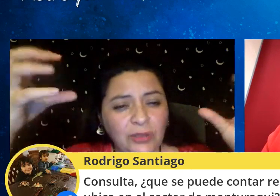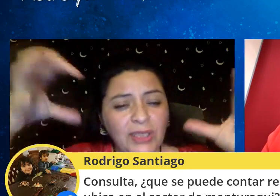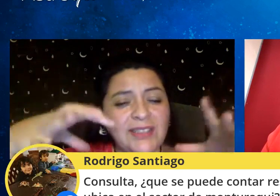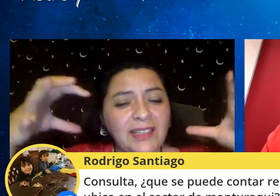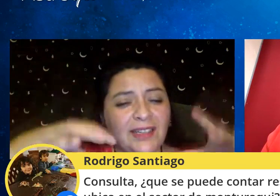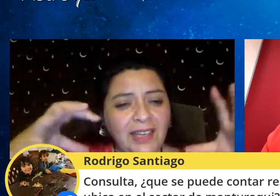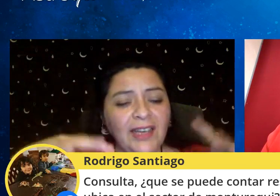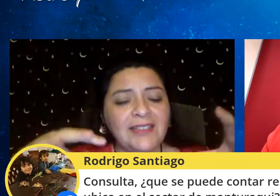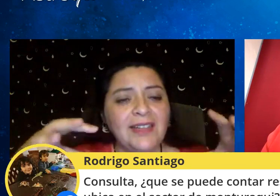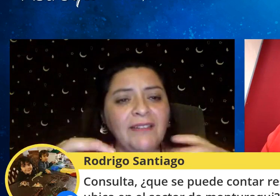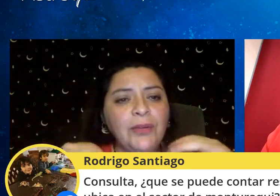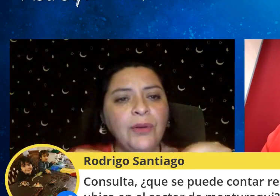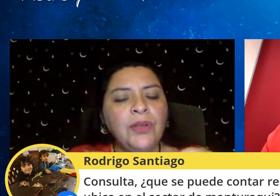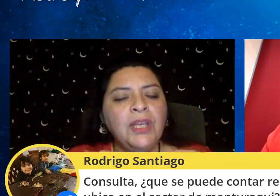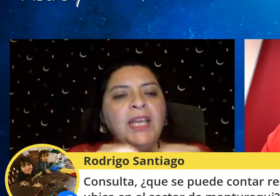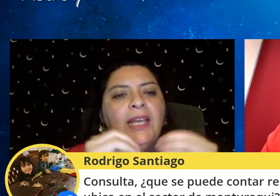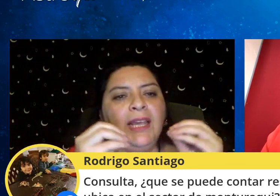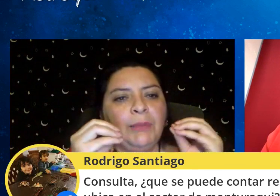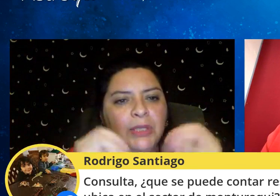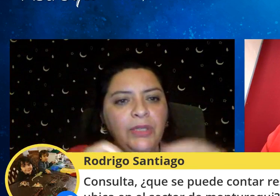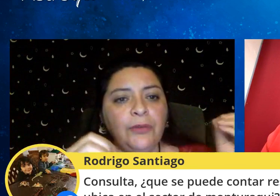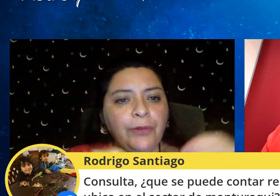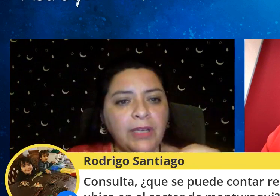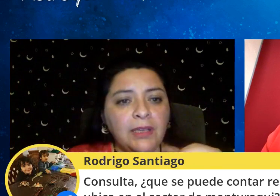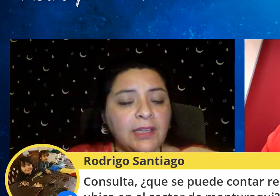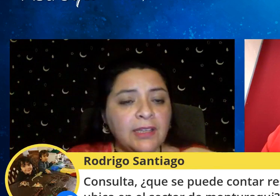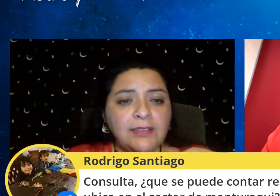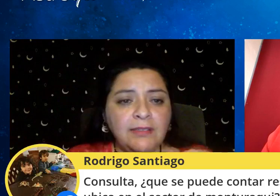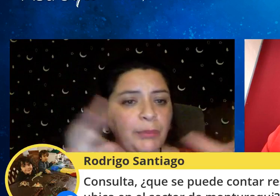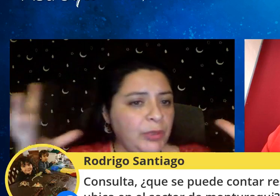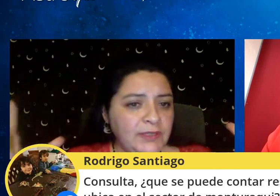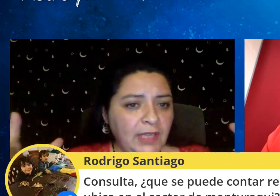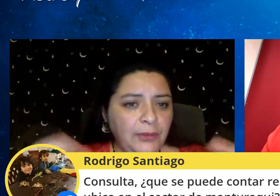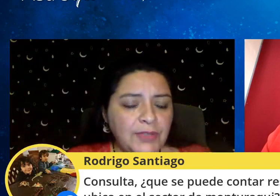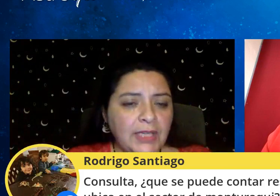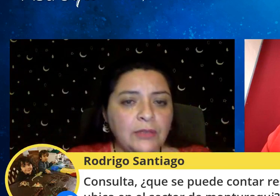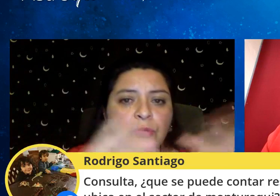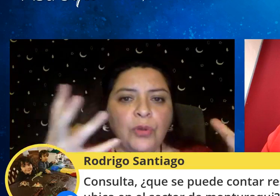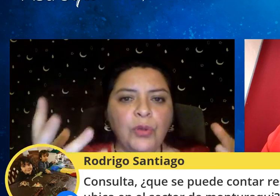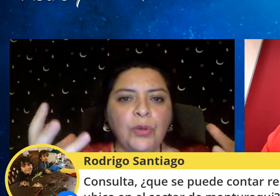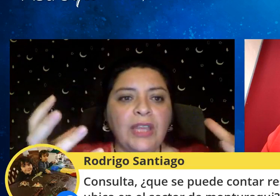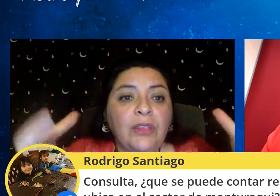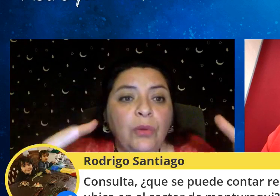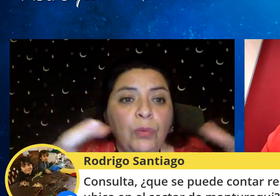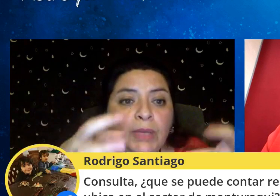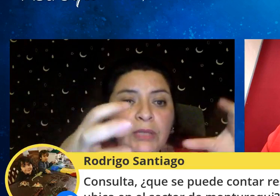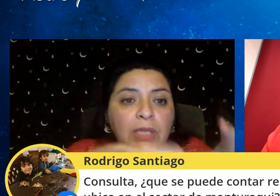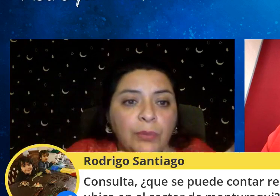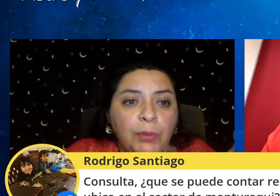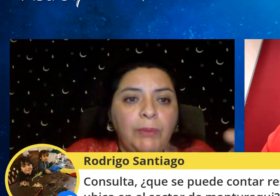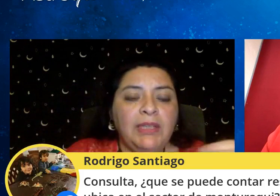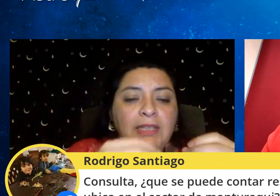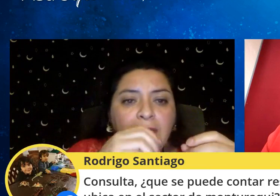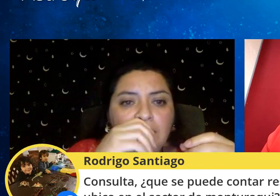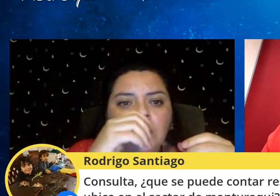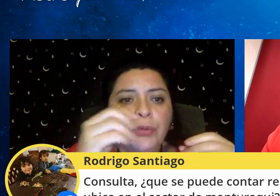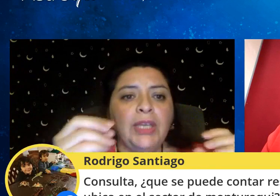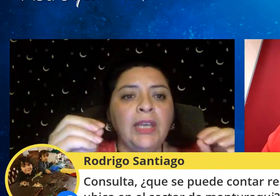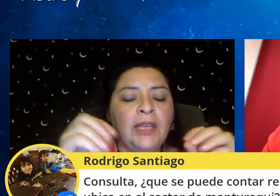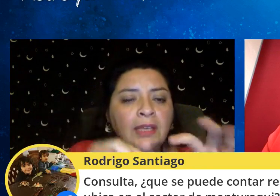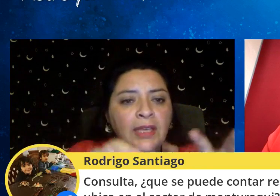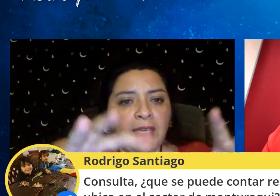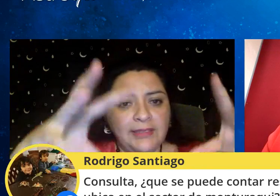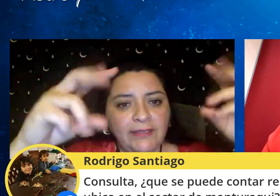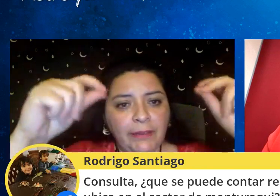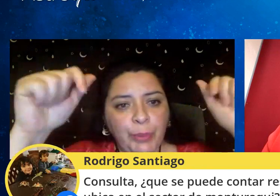casi con esa energía que se liberó, el meteorito fue casi vaporizado, o sea, no quedó un meteorito propiamente tal, sino